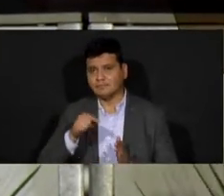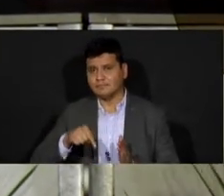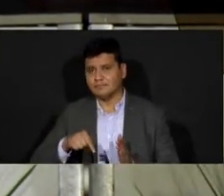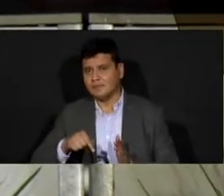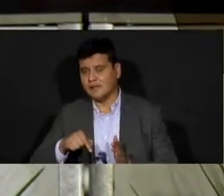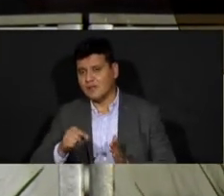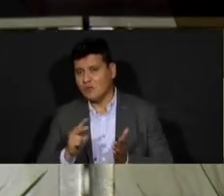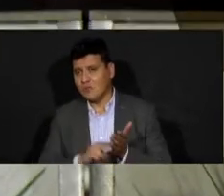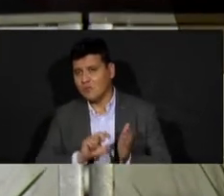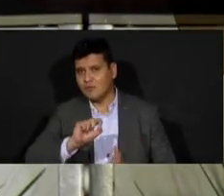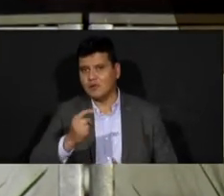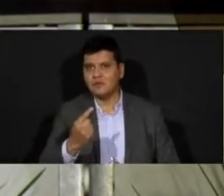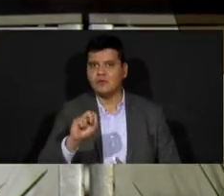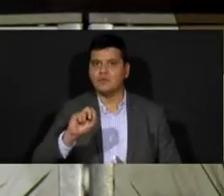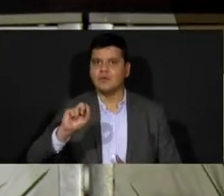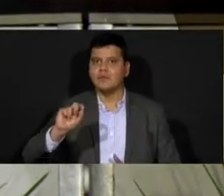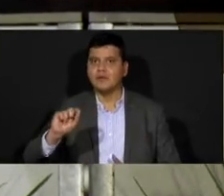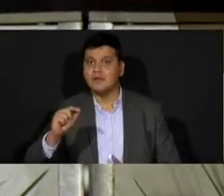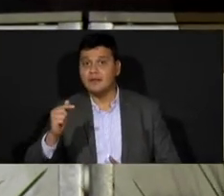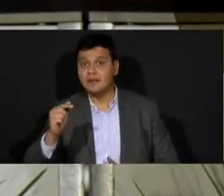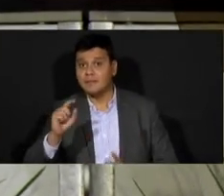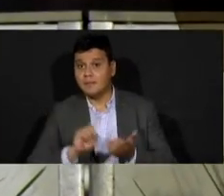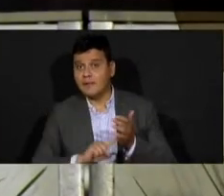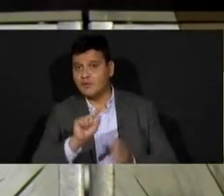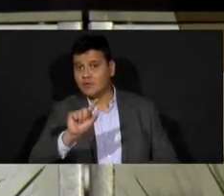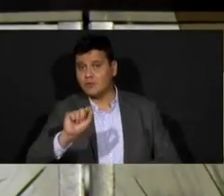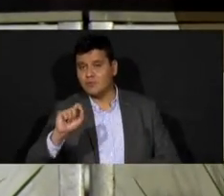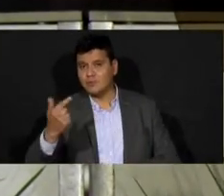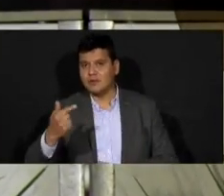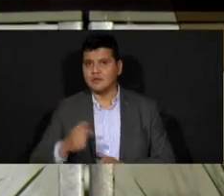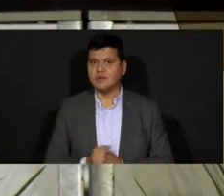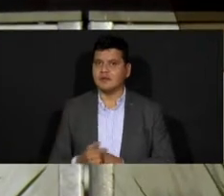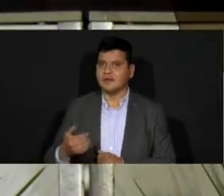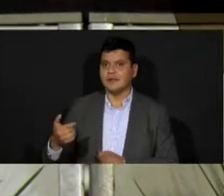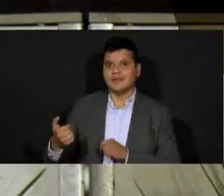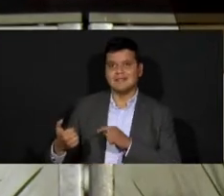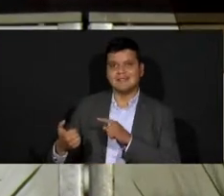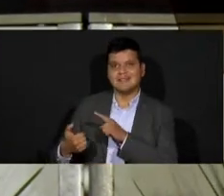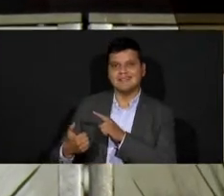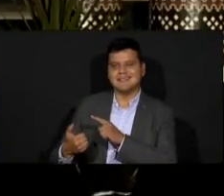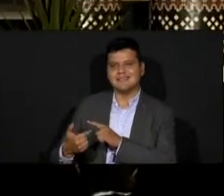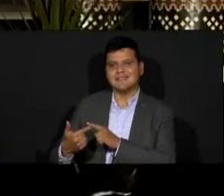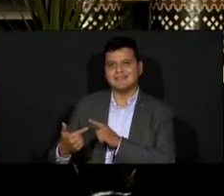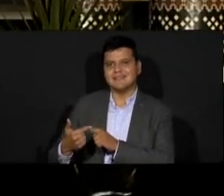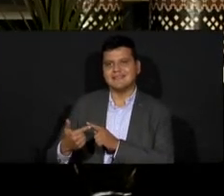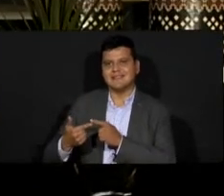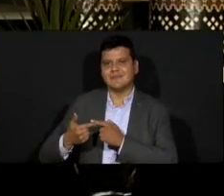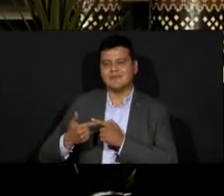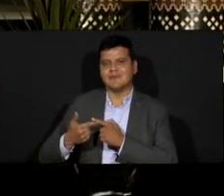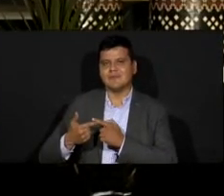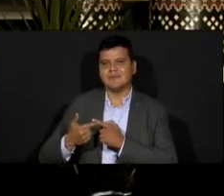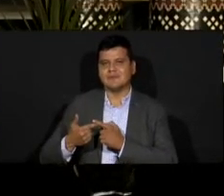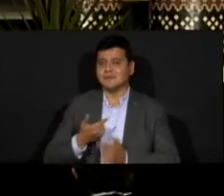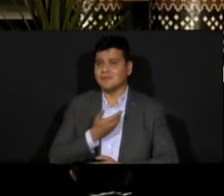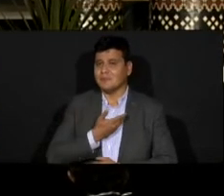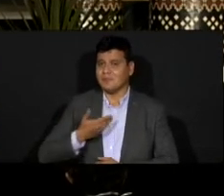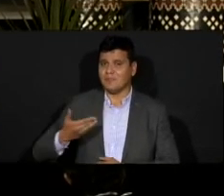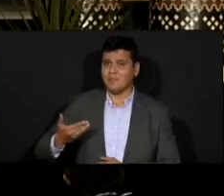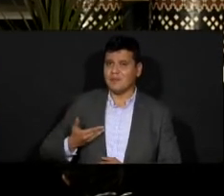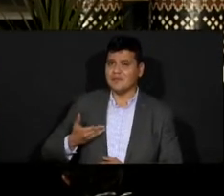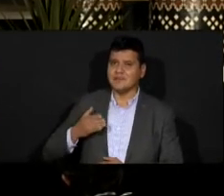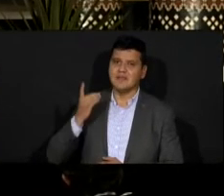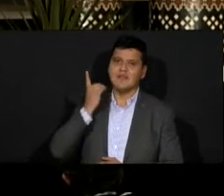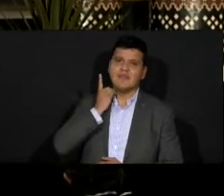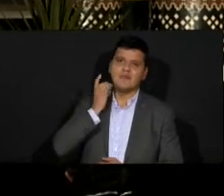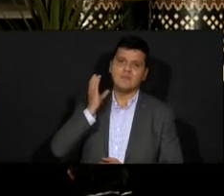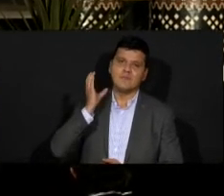2021-2027. Séptima, participación del diputado Mario Humberto Vázquez Robles, presidente del Honorable